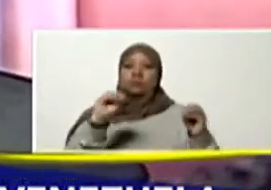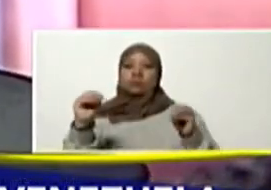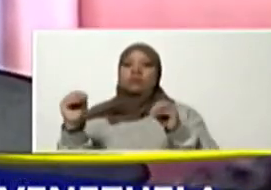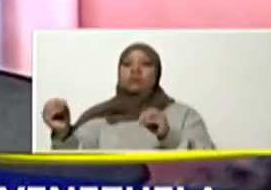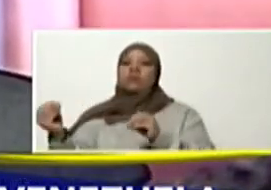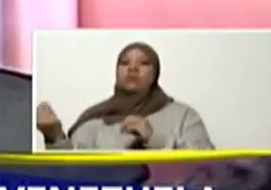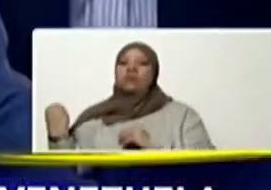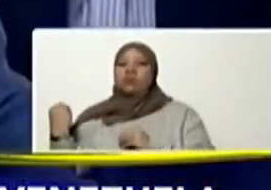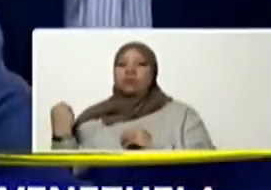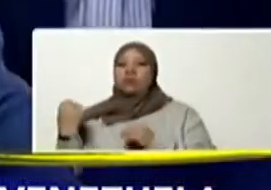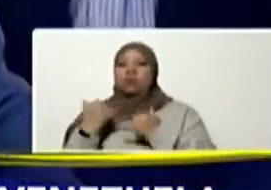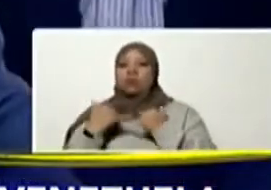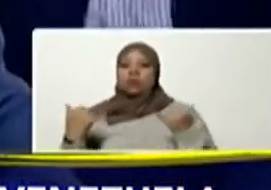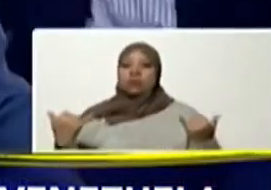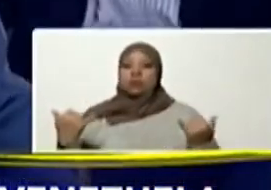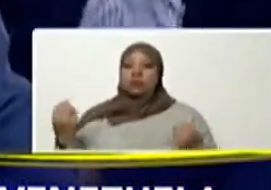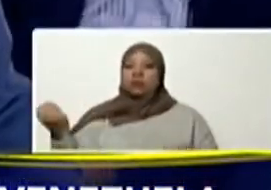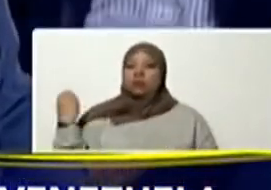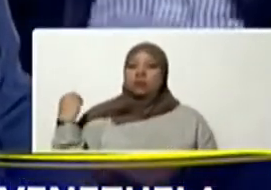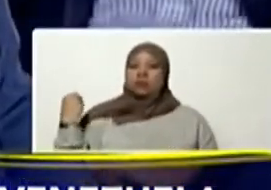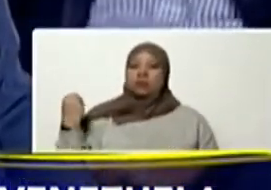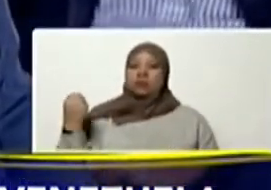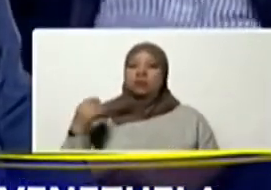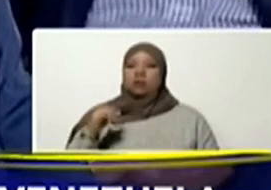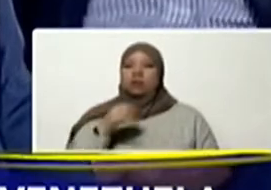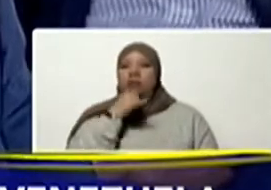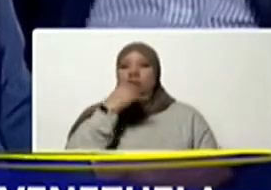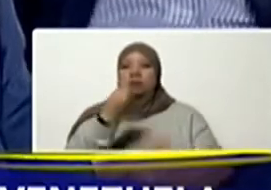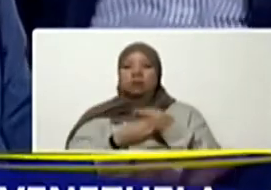Nicolás Casal, lo llaman Raúl Casal.